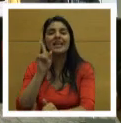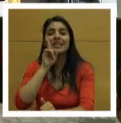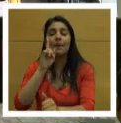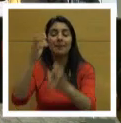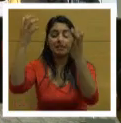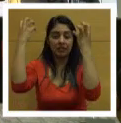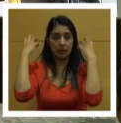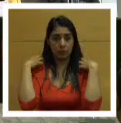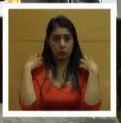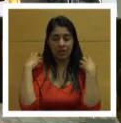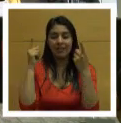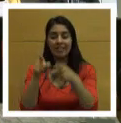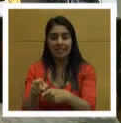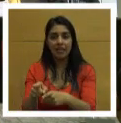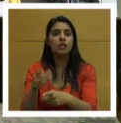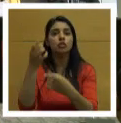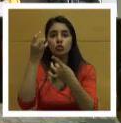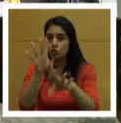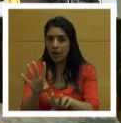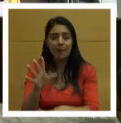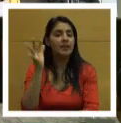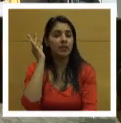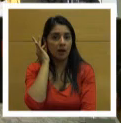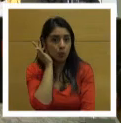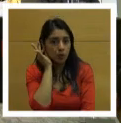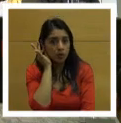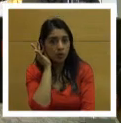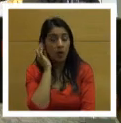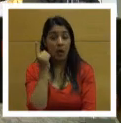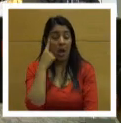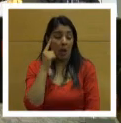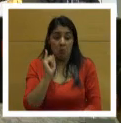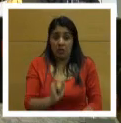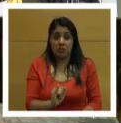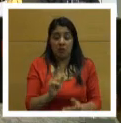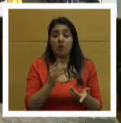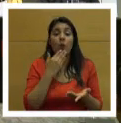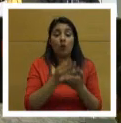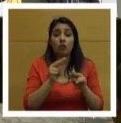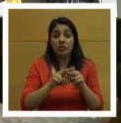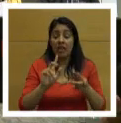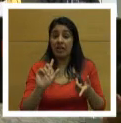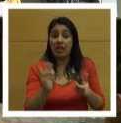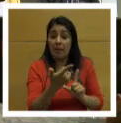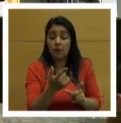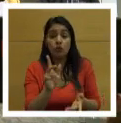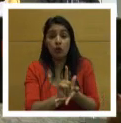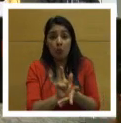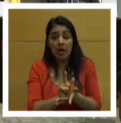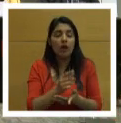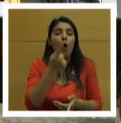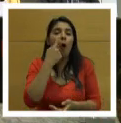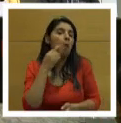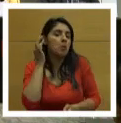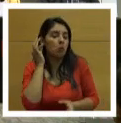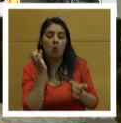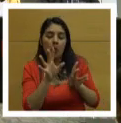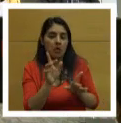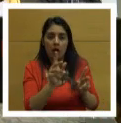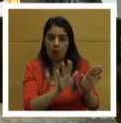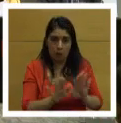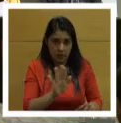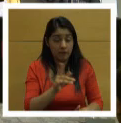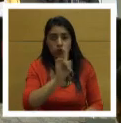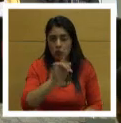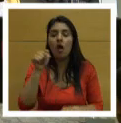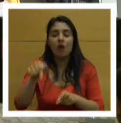ejercida exclusivamente por personal femenino, porque en estos traslados había estado siempre hombre y mujer resguardándola. Tercero, gendarmería tiene